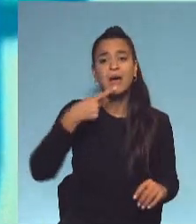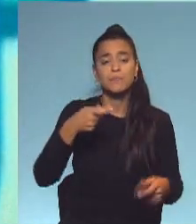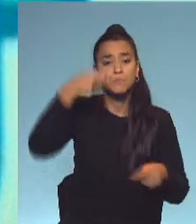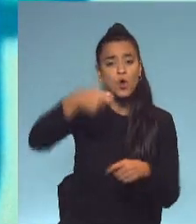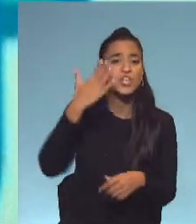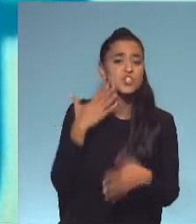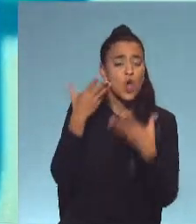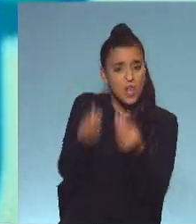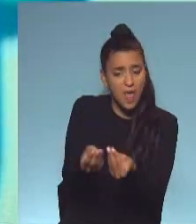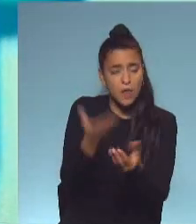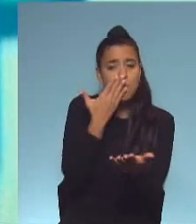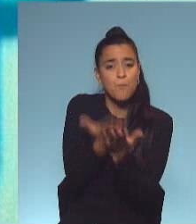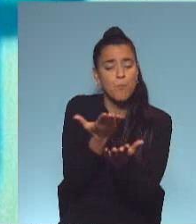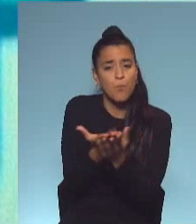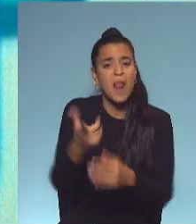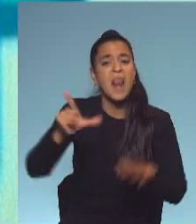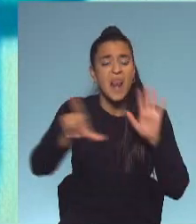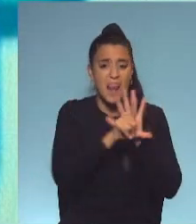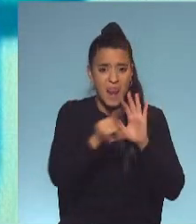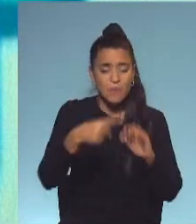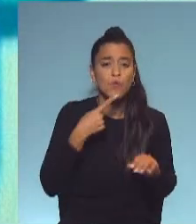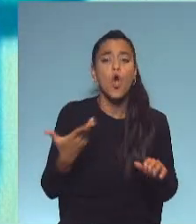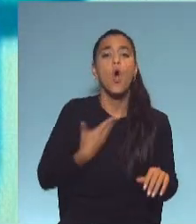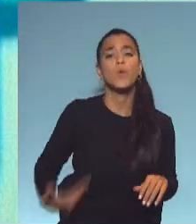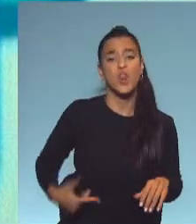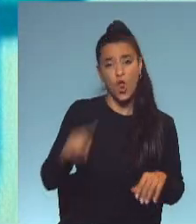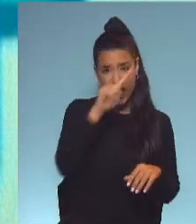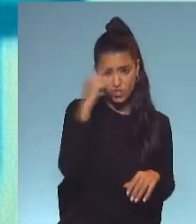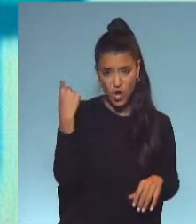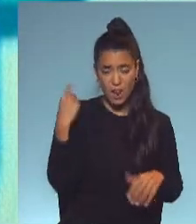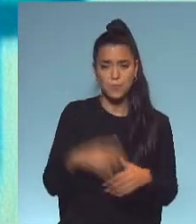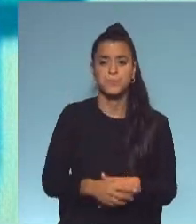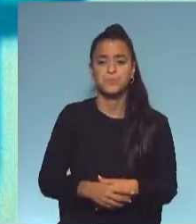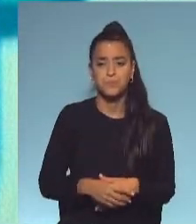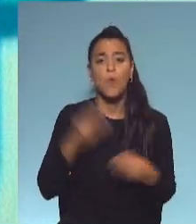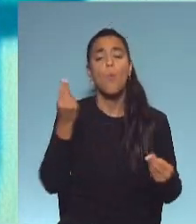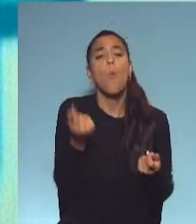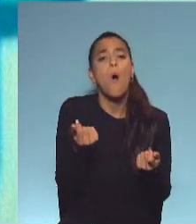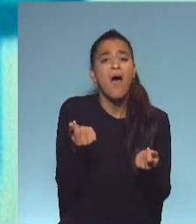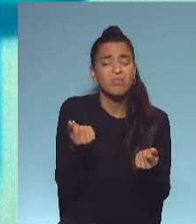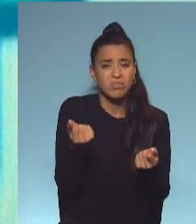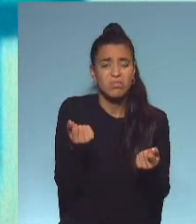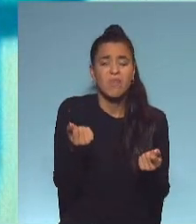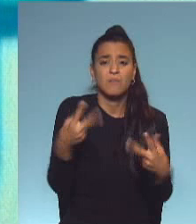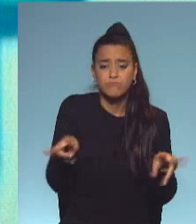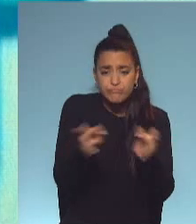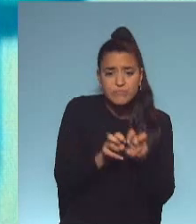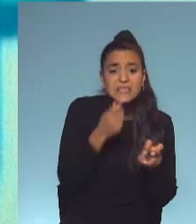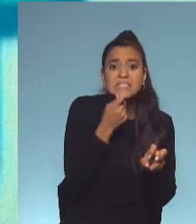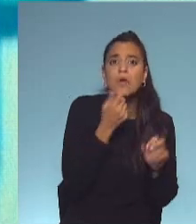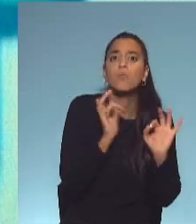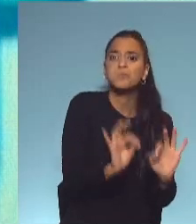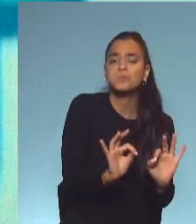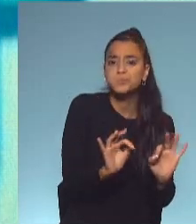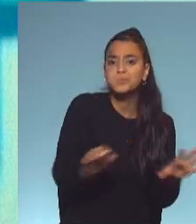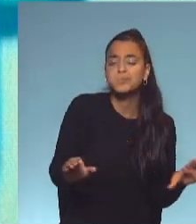aporte solidario propuesto por ley por el gobierno nacional y cuánto dinero ingresó, si cubría las